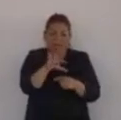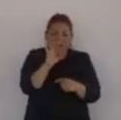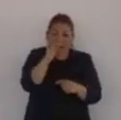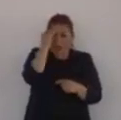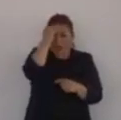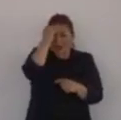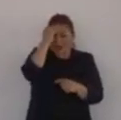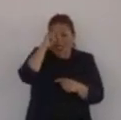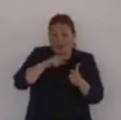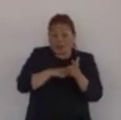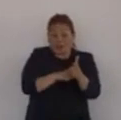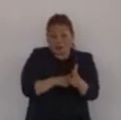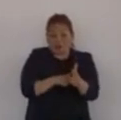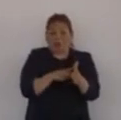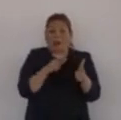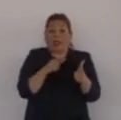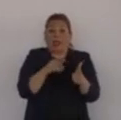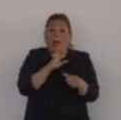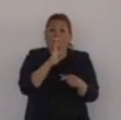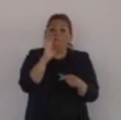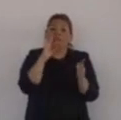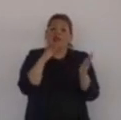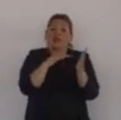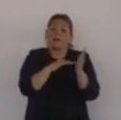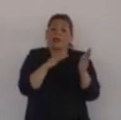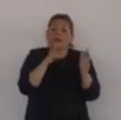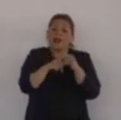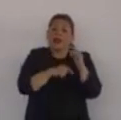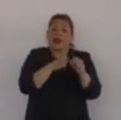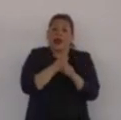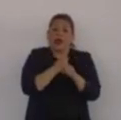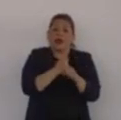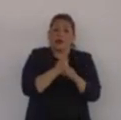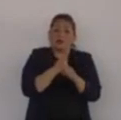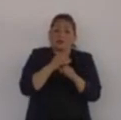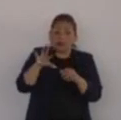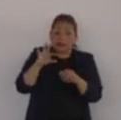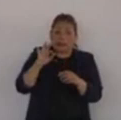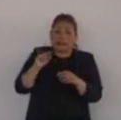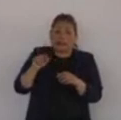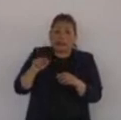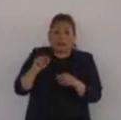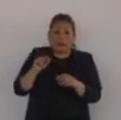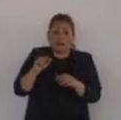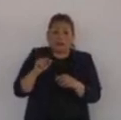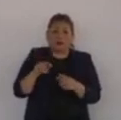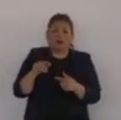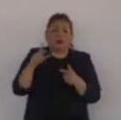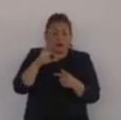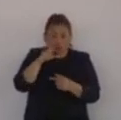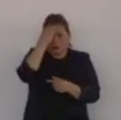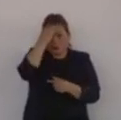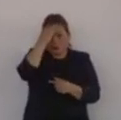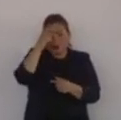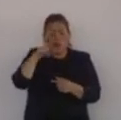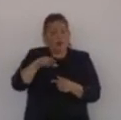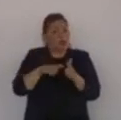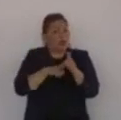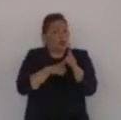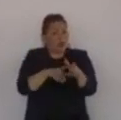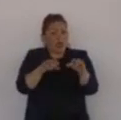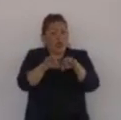Chapultepec, que tienen más de 3.000 años aquí en la cuenca. O sea, Chapultepec fue un